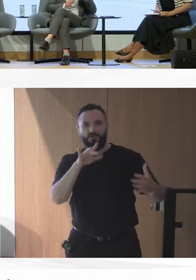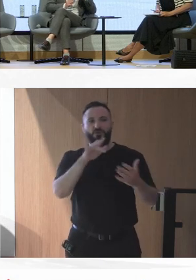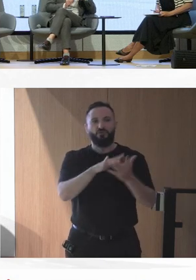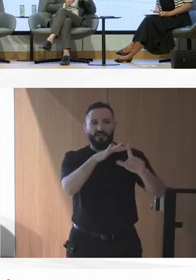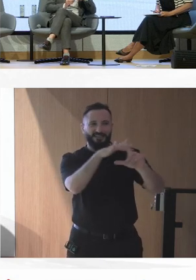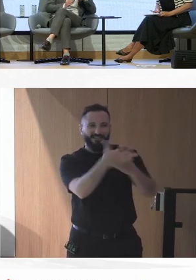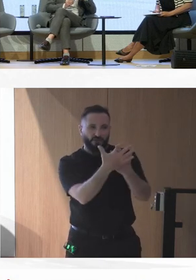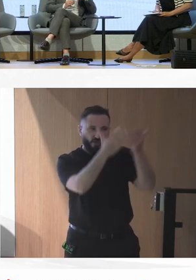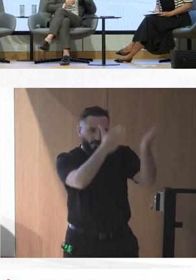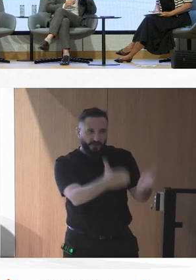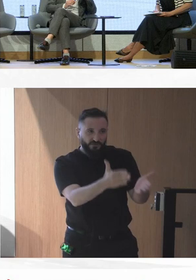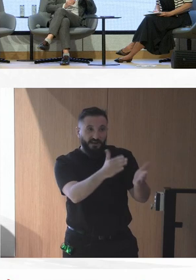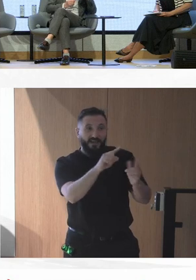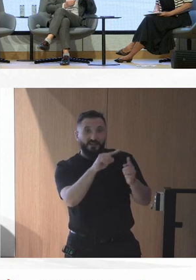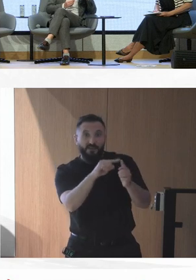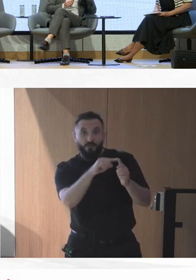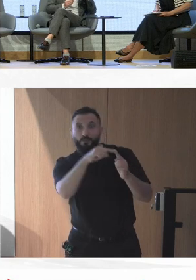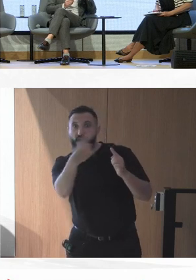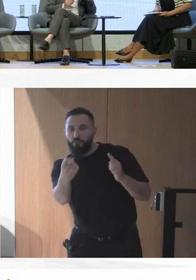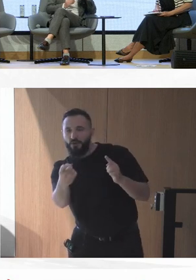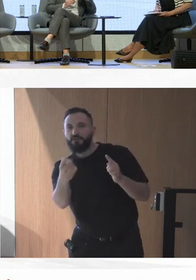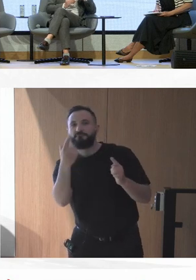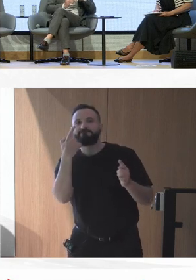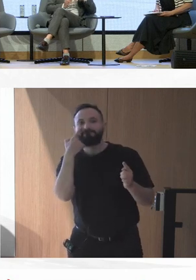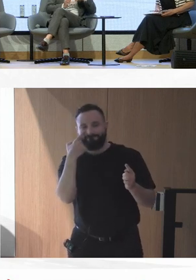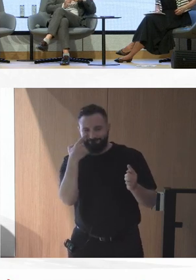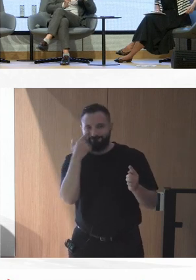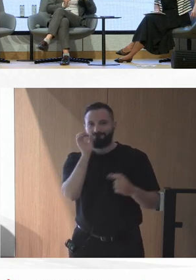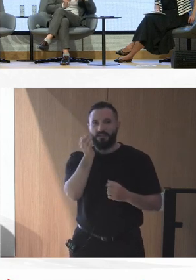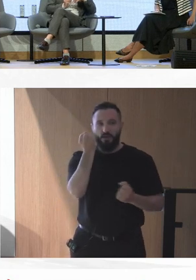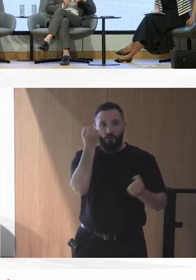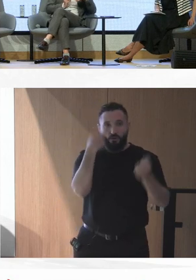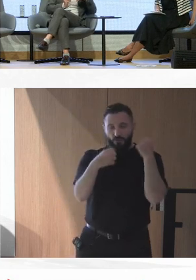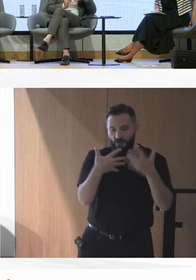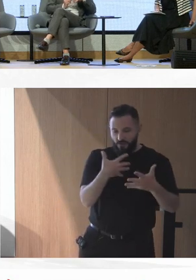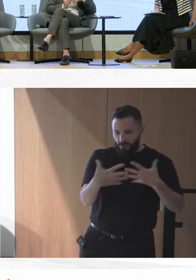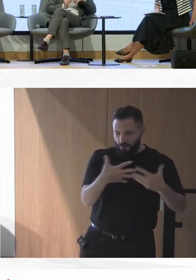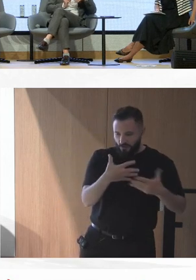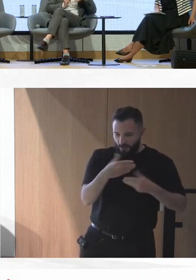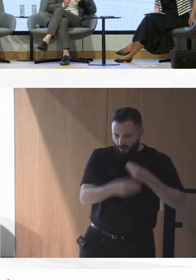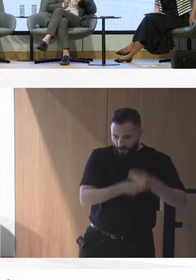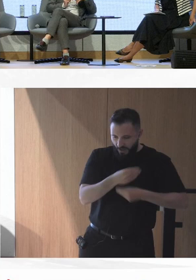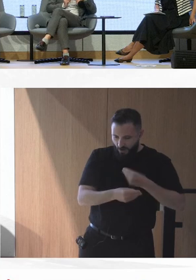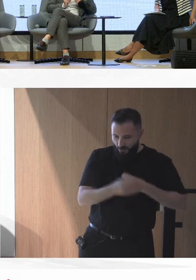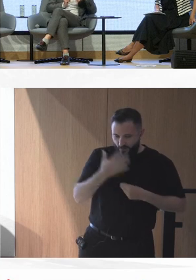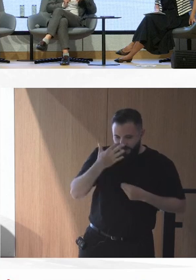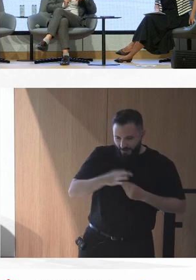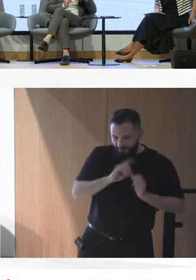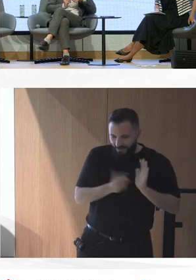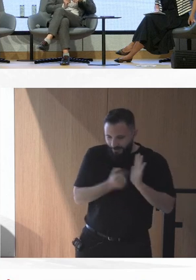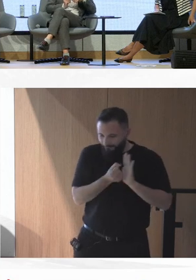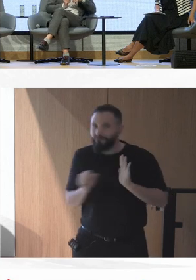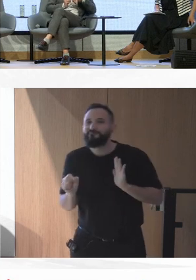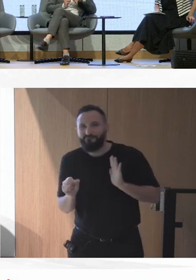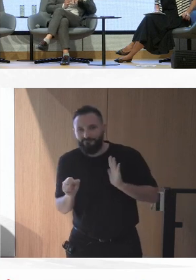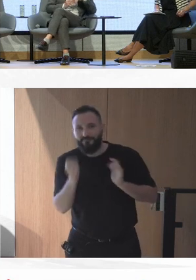cómo esa situación les impidió conocer que la conducta que estaban realizando era ilícita, ¿no?